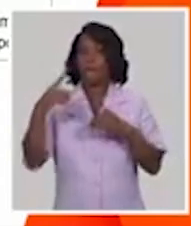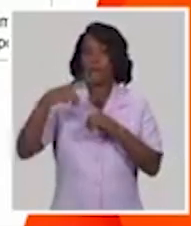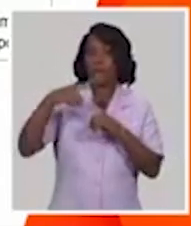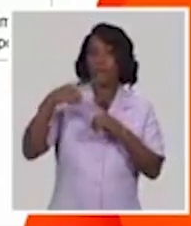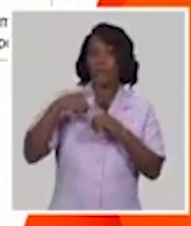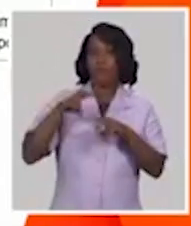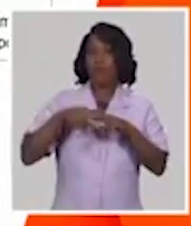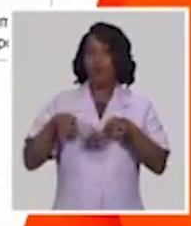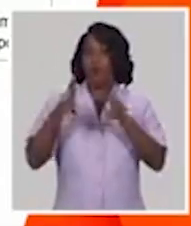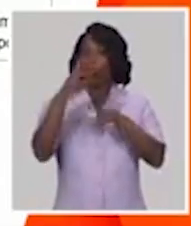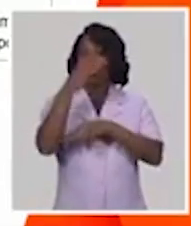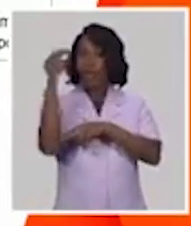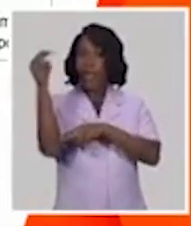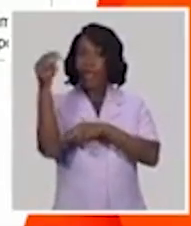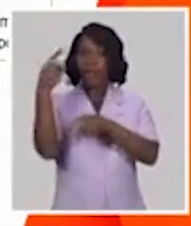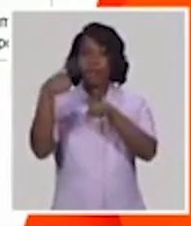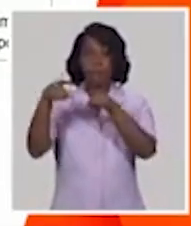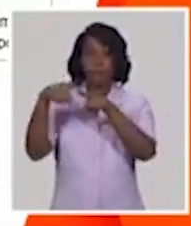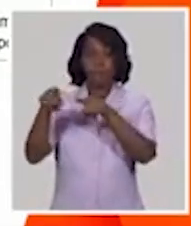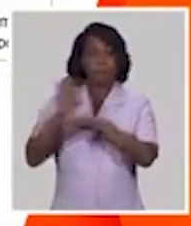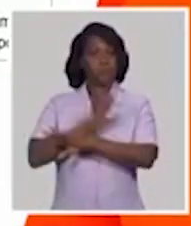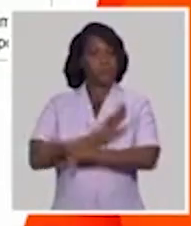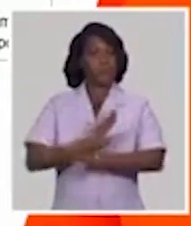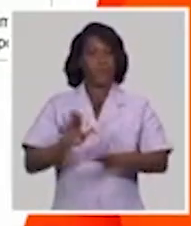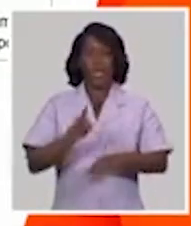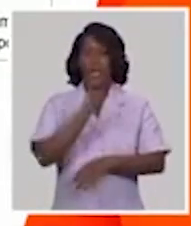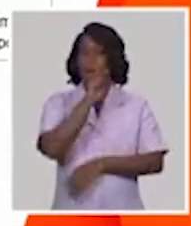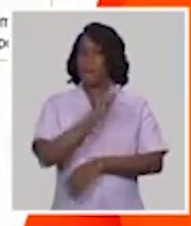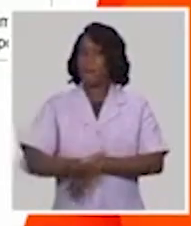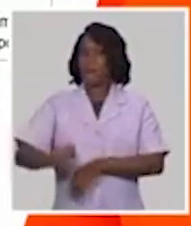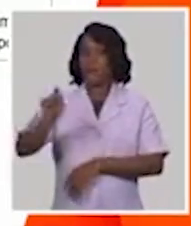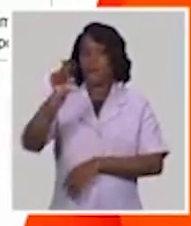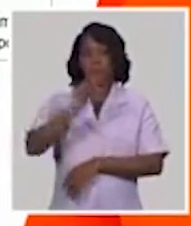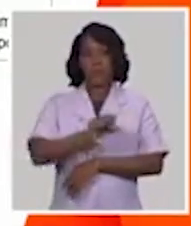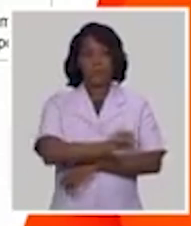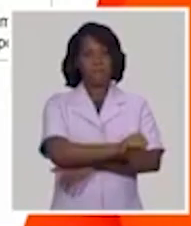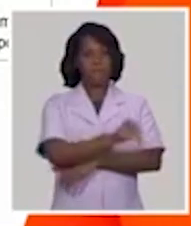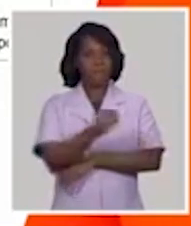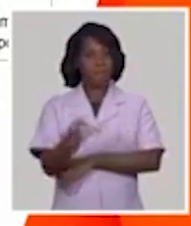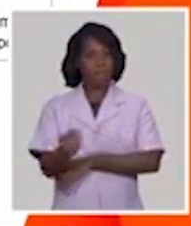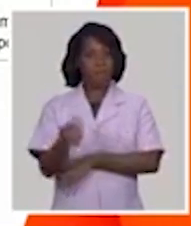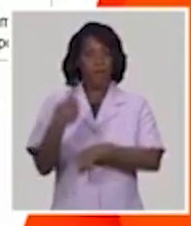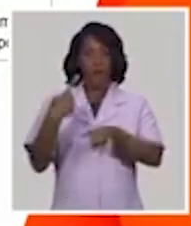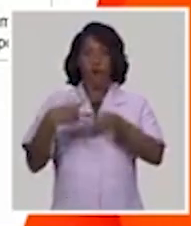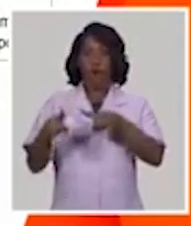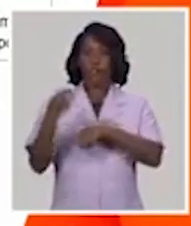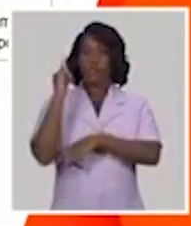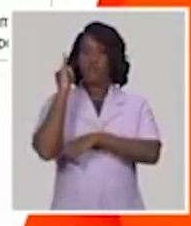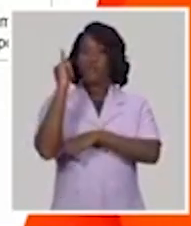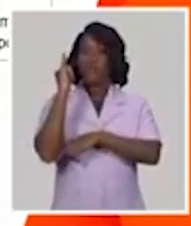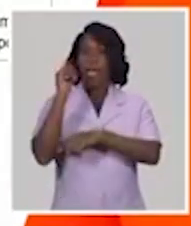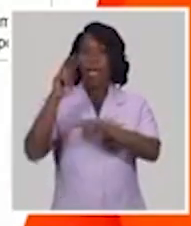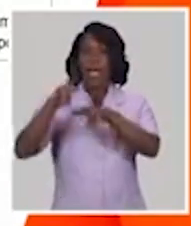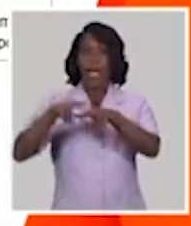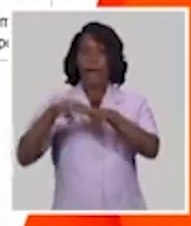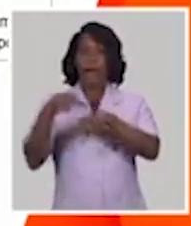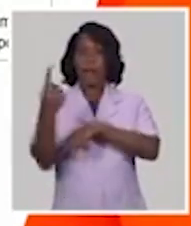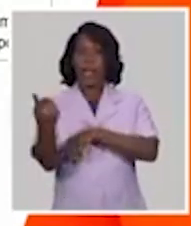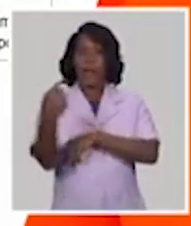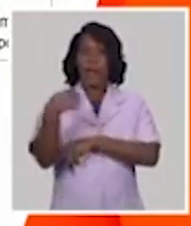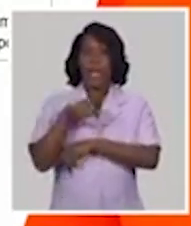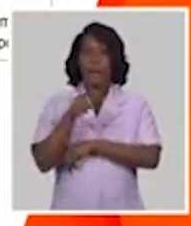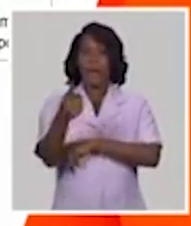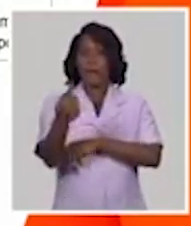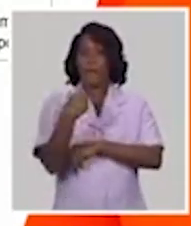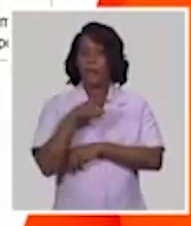en la entrada o salida a La Habana. Será altamente restringida la entrada y salida a la capital.